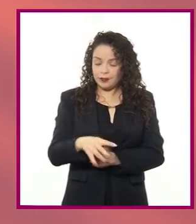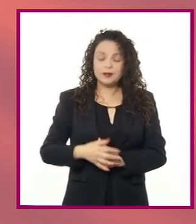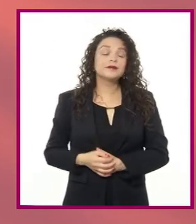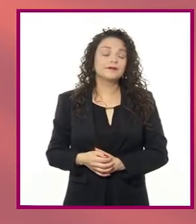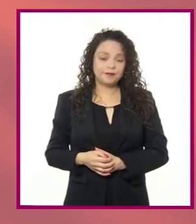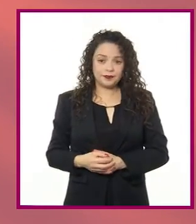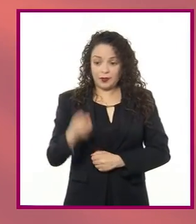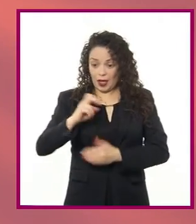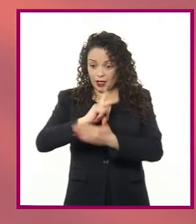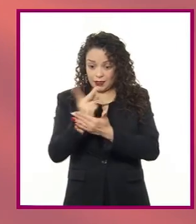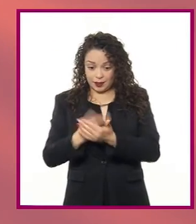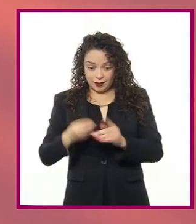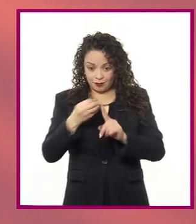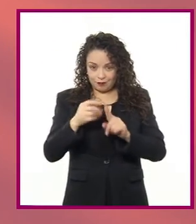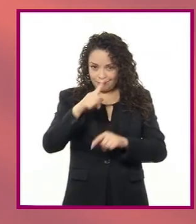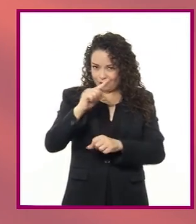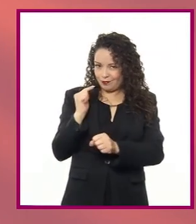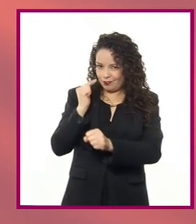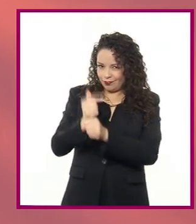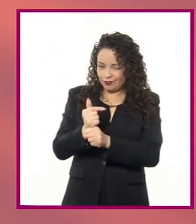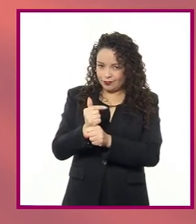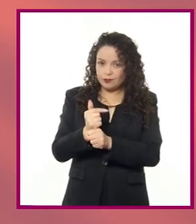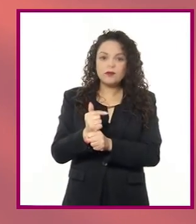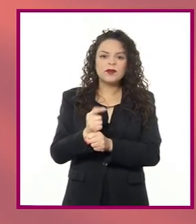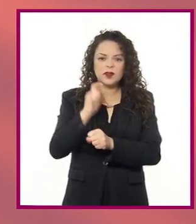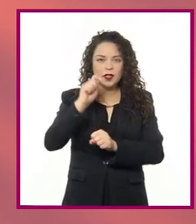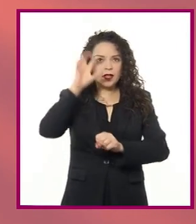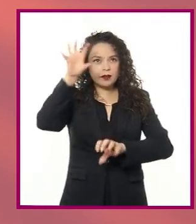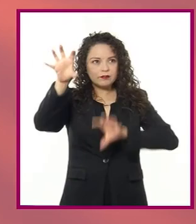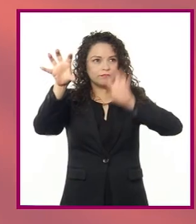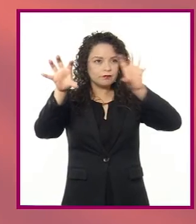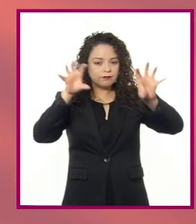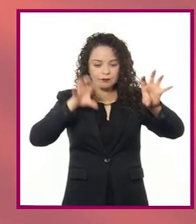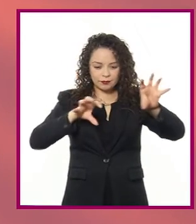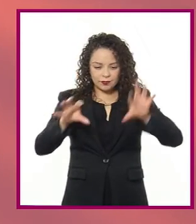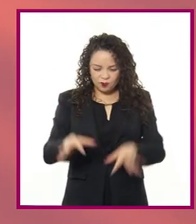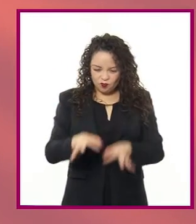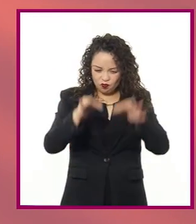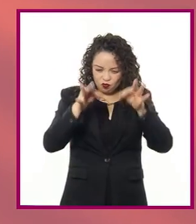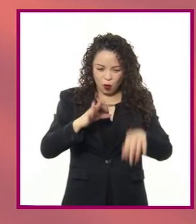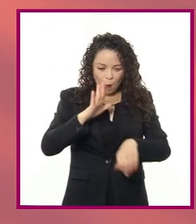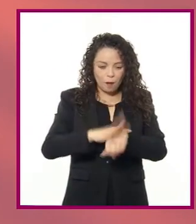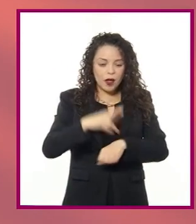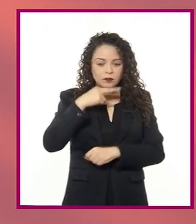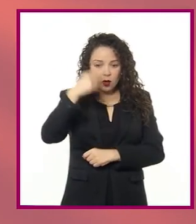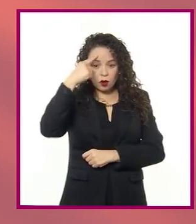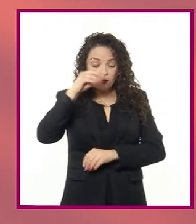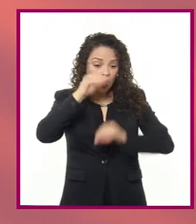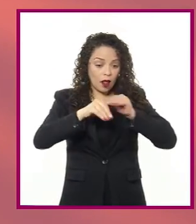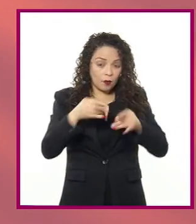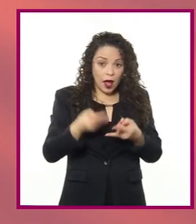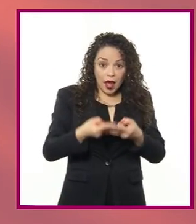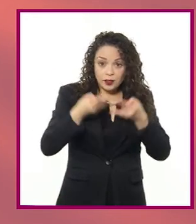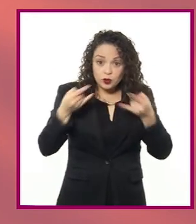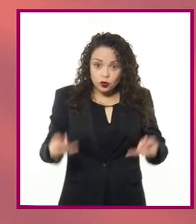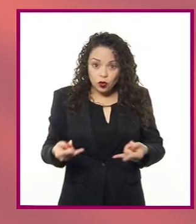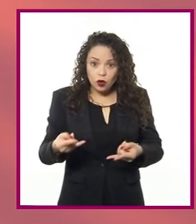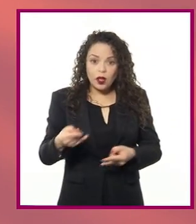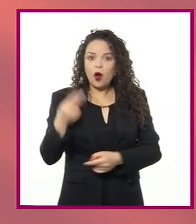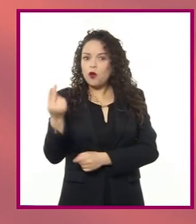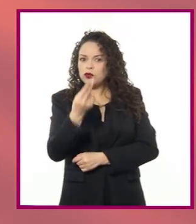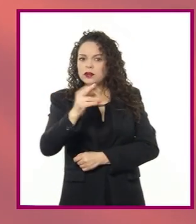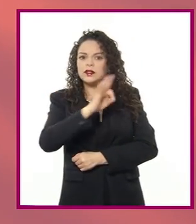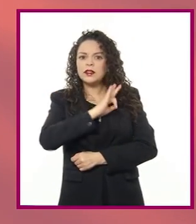de la sesión, al identificar los escenarios idóneos para incluir en las historietas, ustedes lograrán transmitir